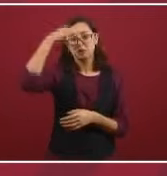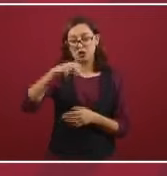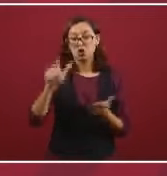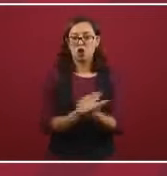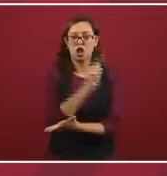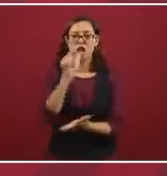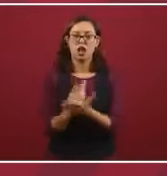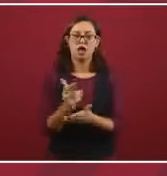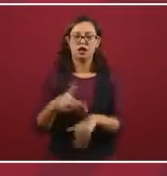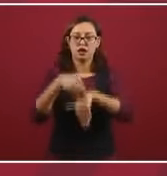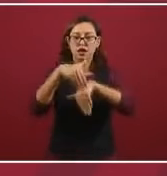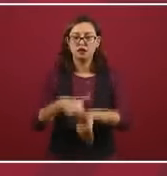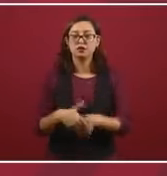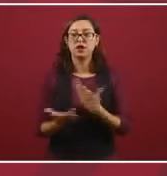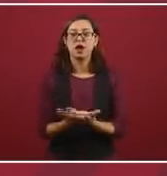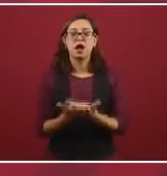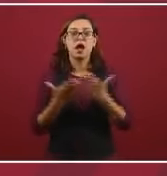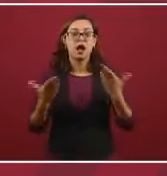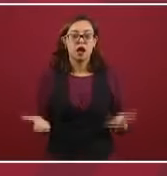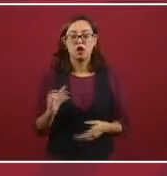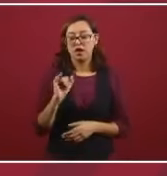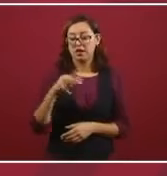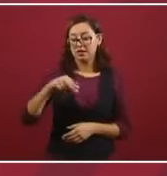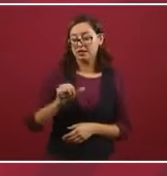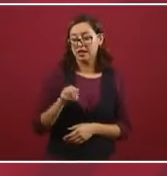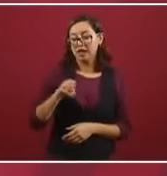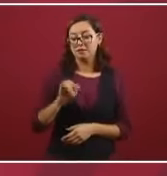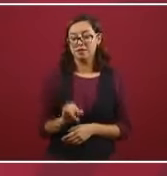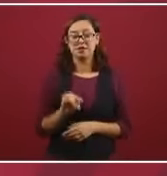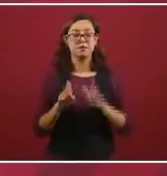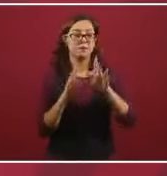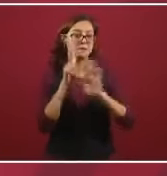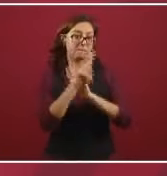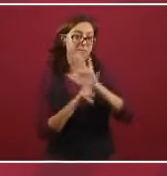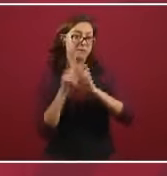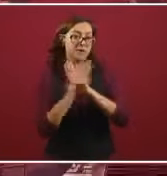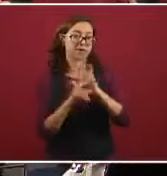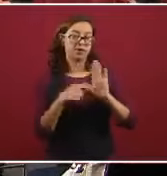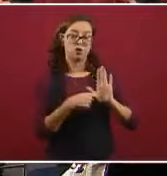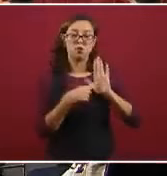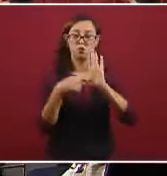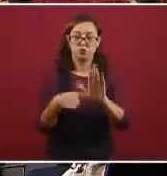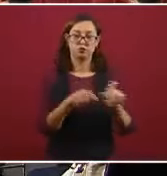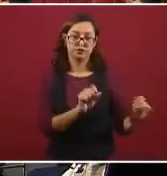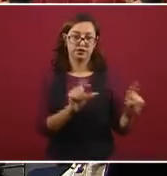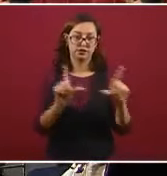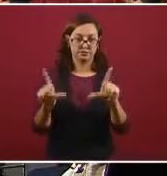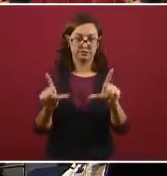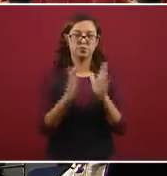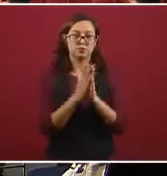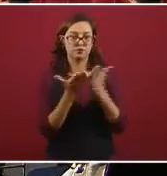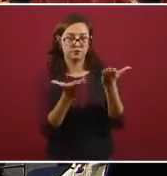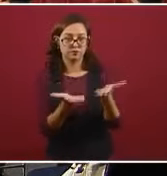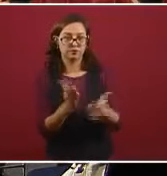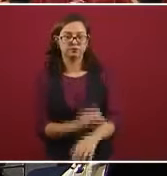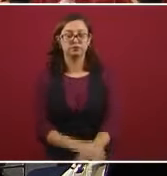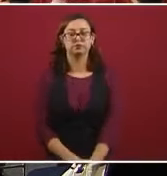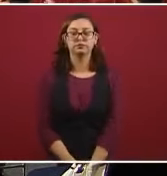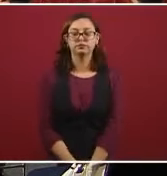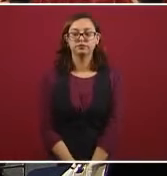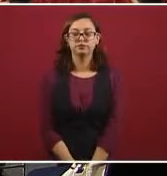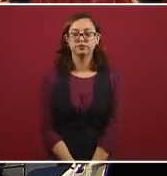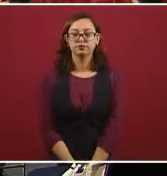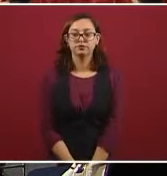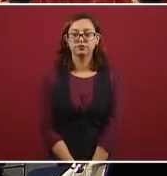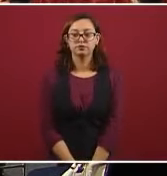Ahora vamos a ver el video que preparó el Instituto Nacional de Migración. ¿Sí lo tenemos? Sí, por favor.